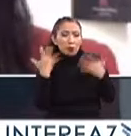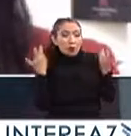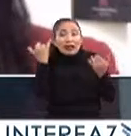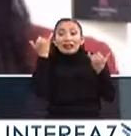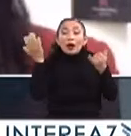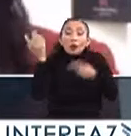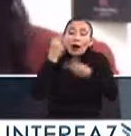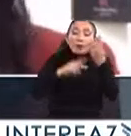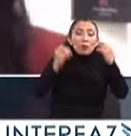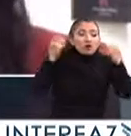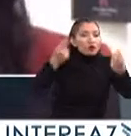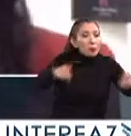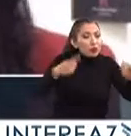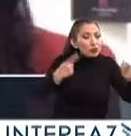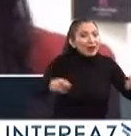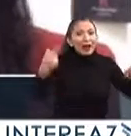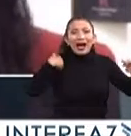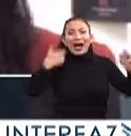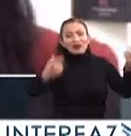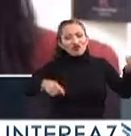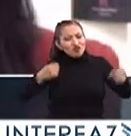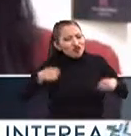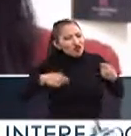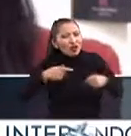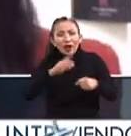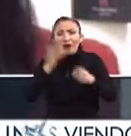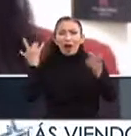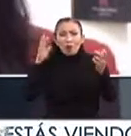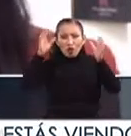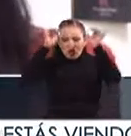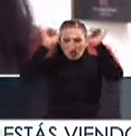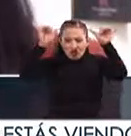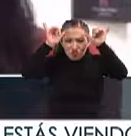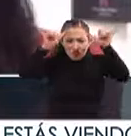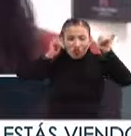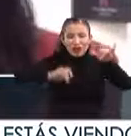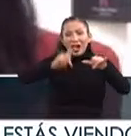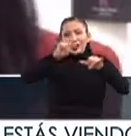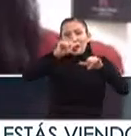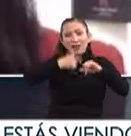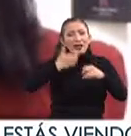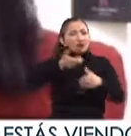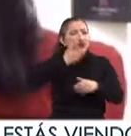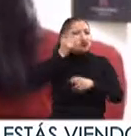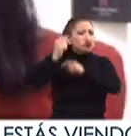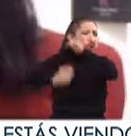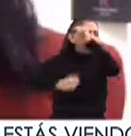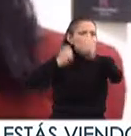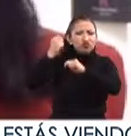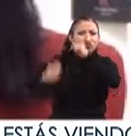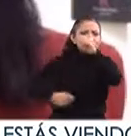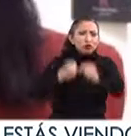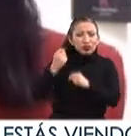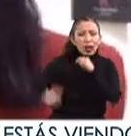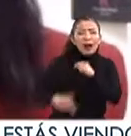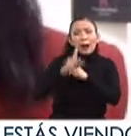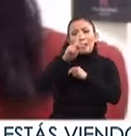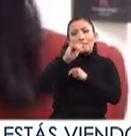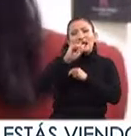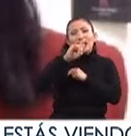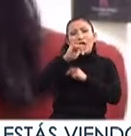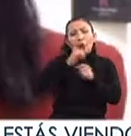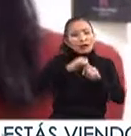es que tengamos música michoacana tocándose ahí, toritos de petate, nuestras grandes tradiciones, sones abajeños,